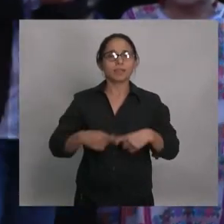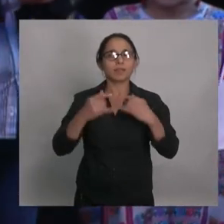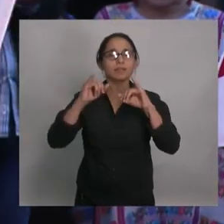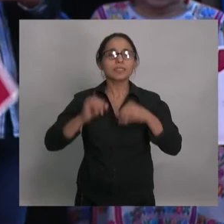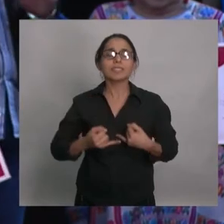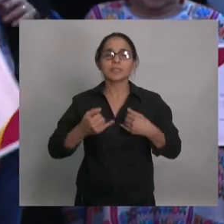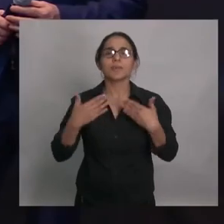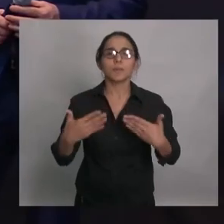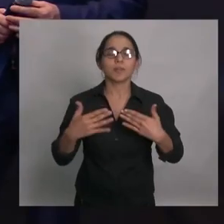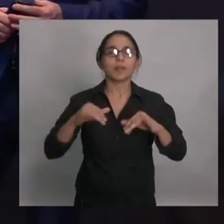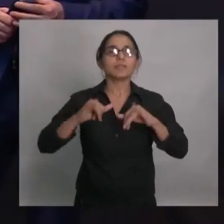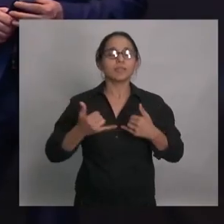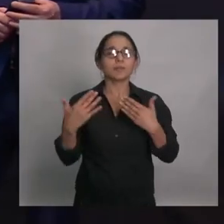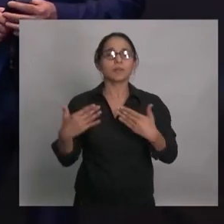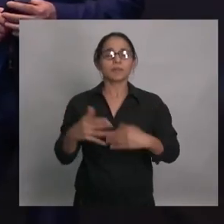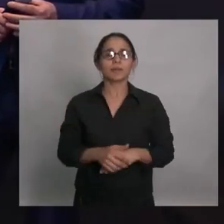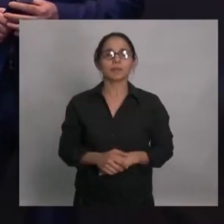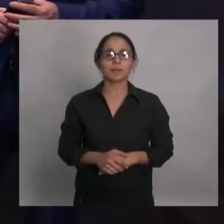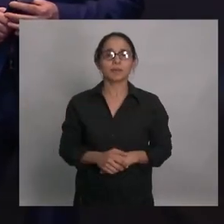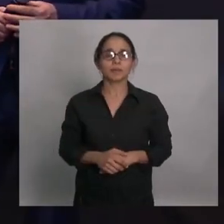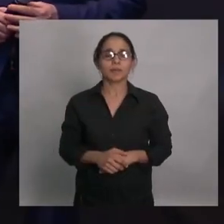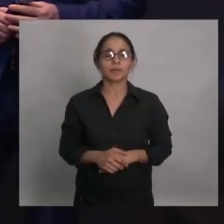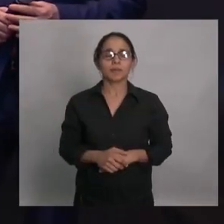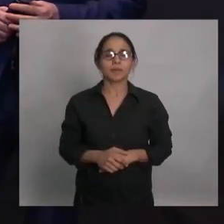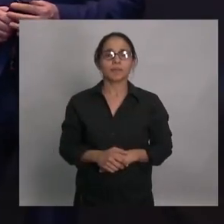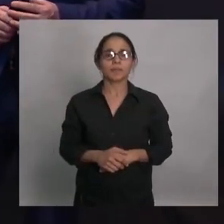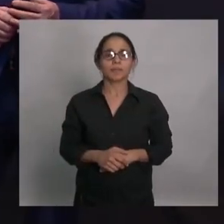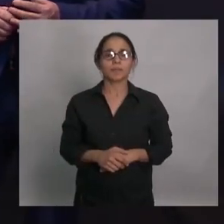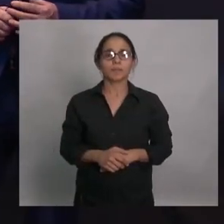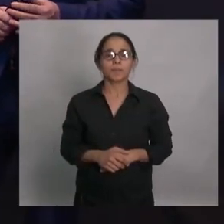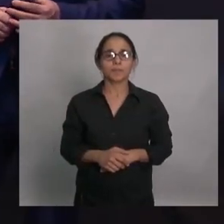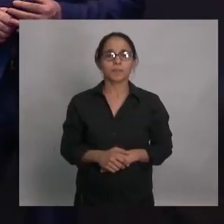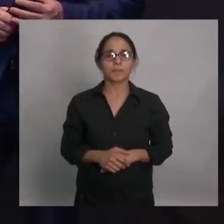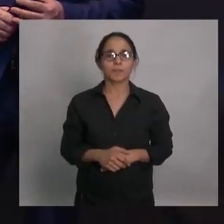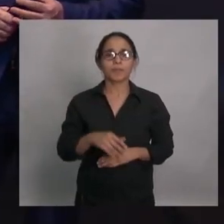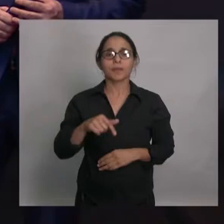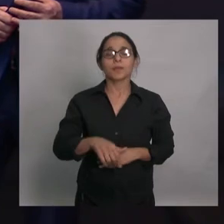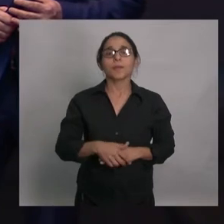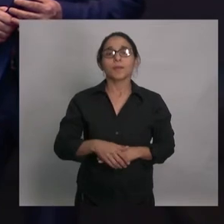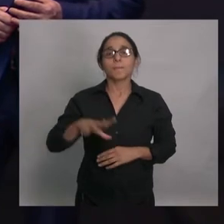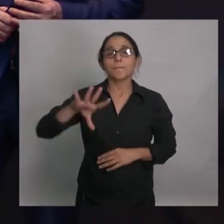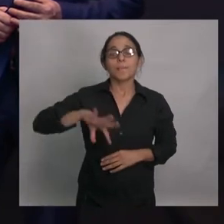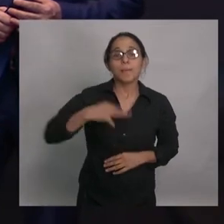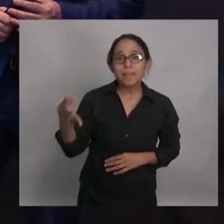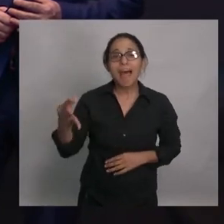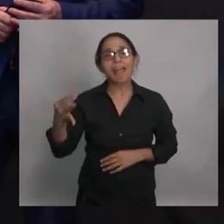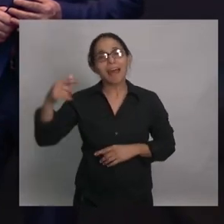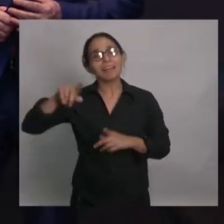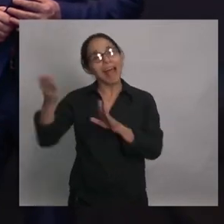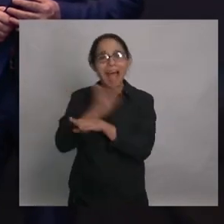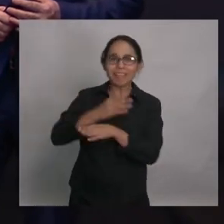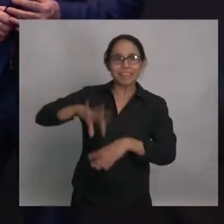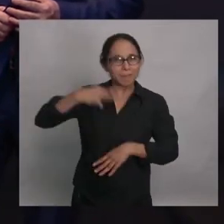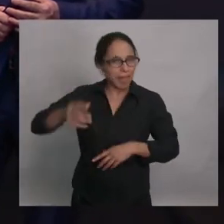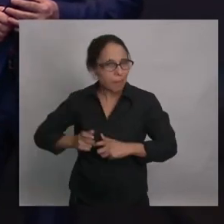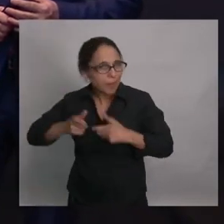de premiada apremiado ahora la premiada premia nuestra querida